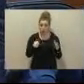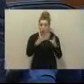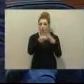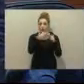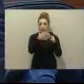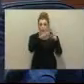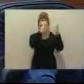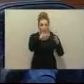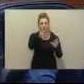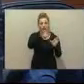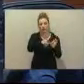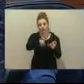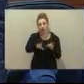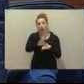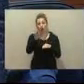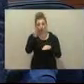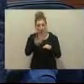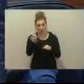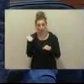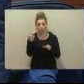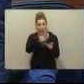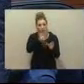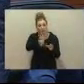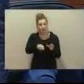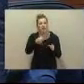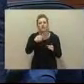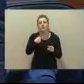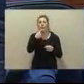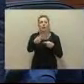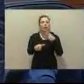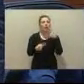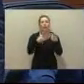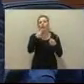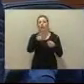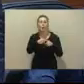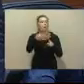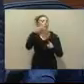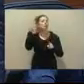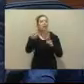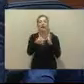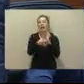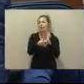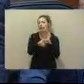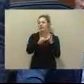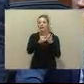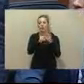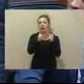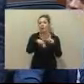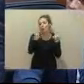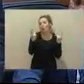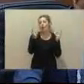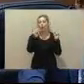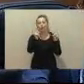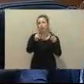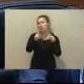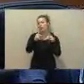pertenece también la anterior consejera, siempre se le llena la boca a la hora de presumir de la calidad del sistema público, educativo, sanitario, en España,